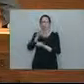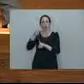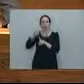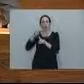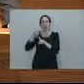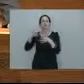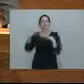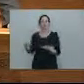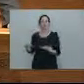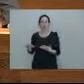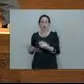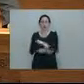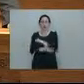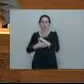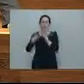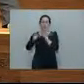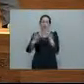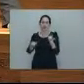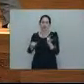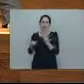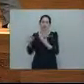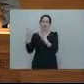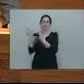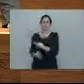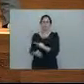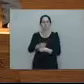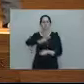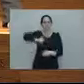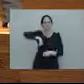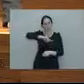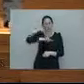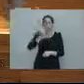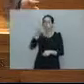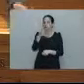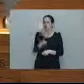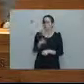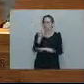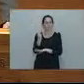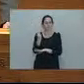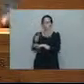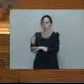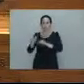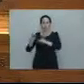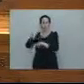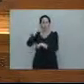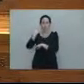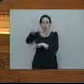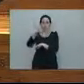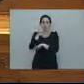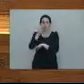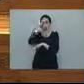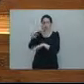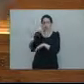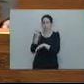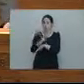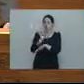prevención de la pobreza energética, y nosotros en ese sentido también, ya digo, nos sumaremos a esa iniciativa porque nos parece que es complementaria